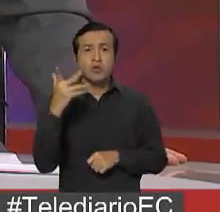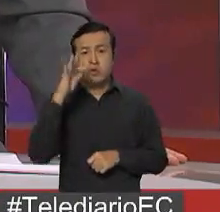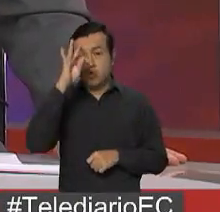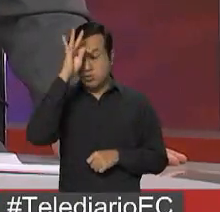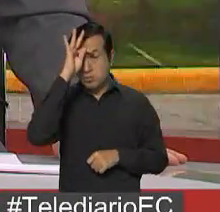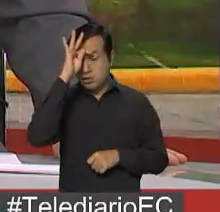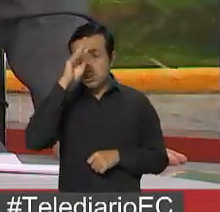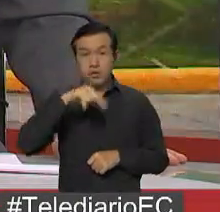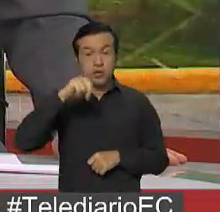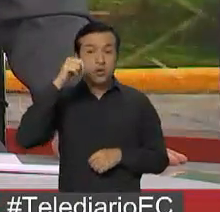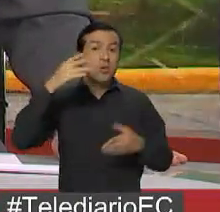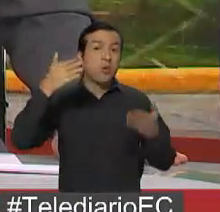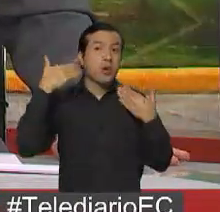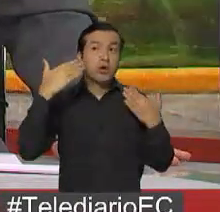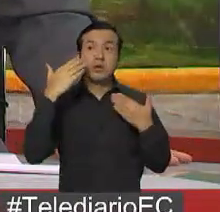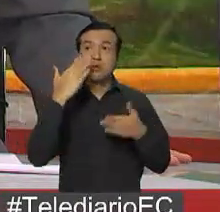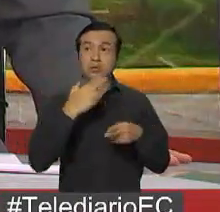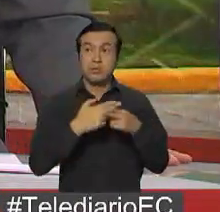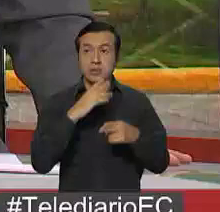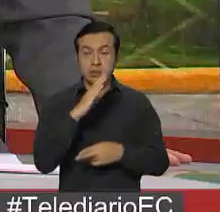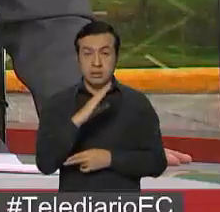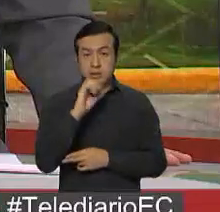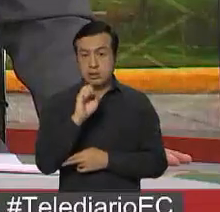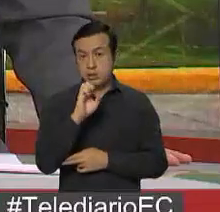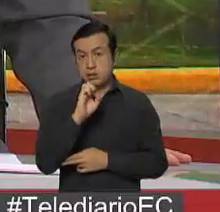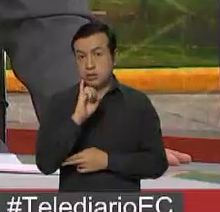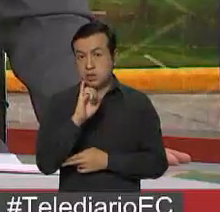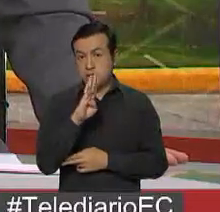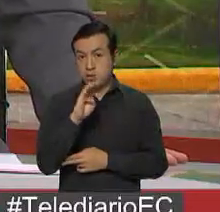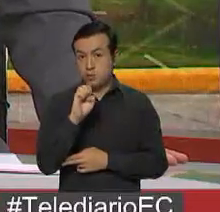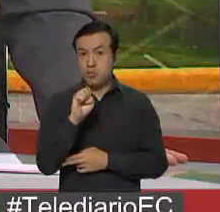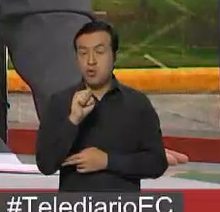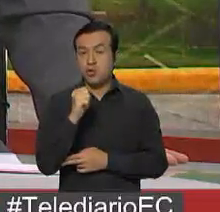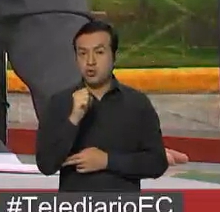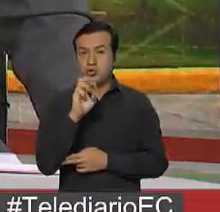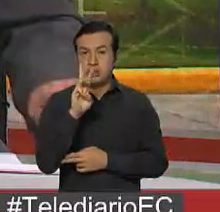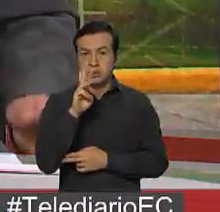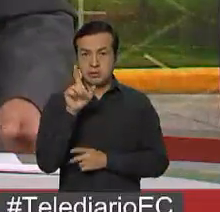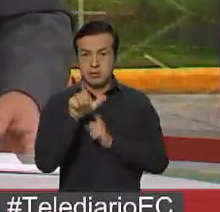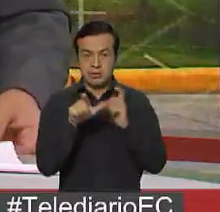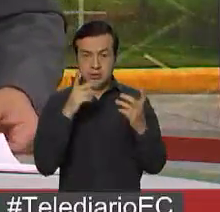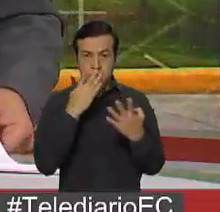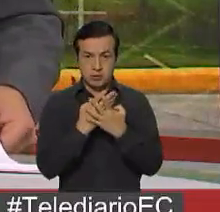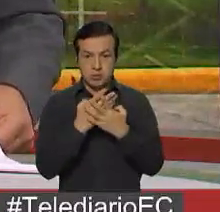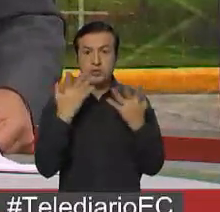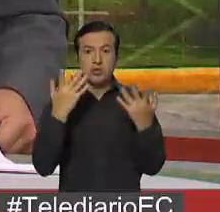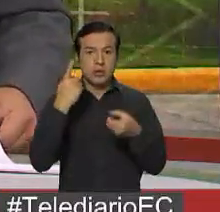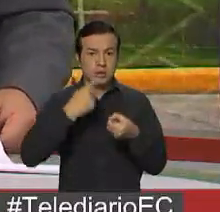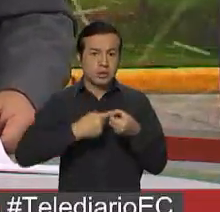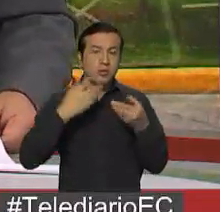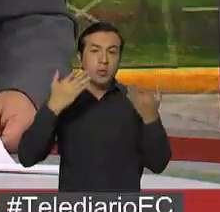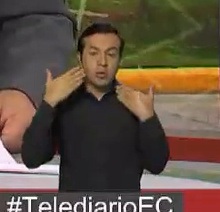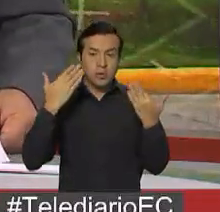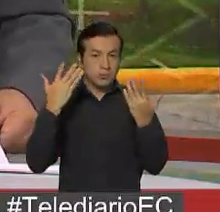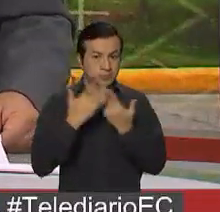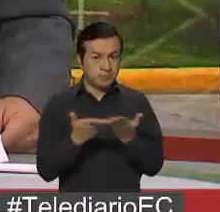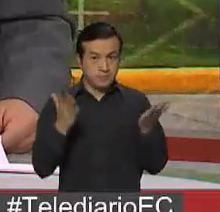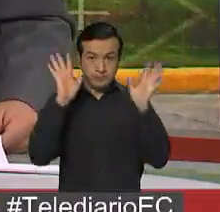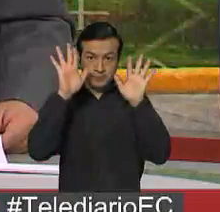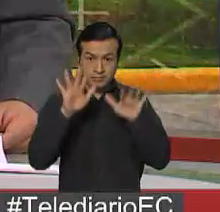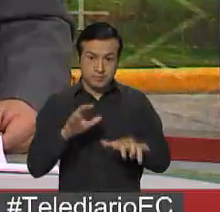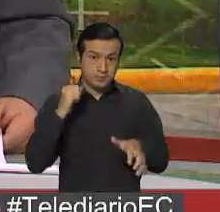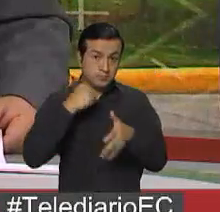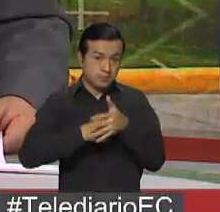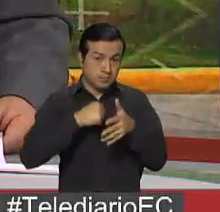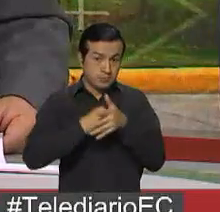del norte de guayaquil o 6 bosh 16 personas fueron detenidas en allanamientos en quito y guayaquil la secretaría anticorrupción